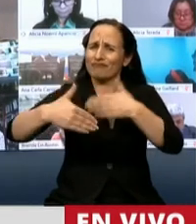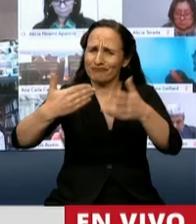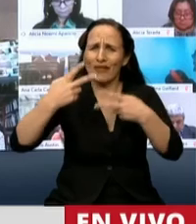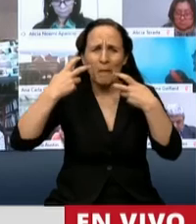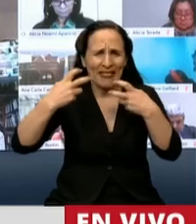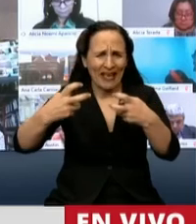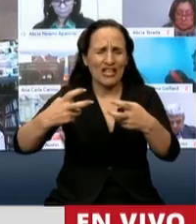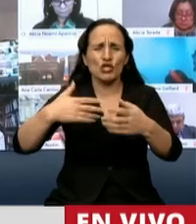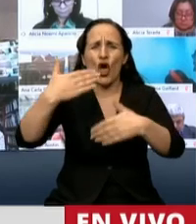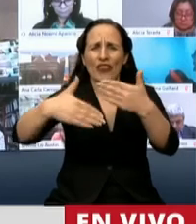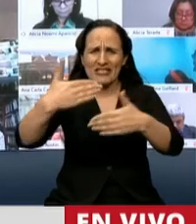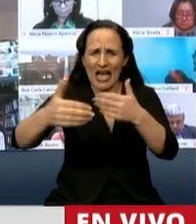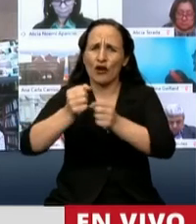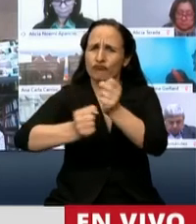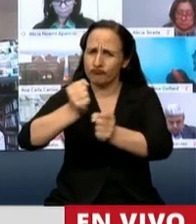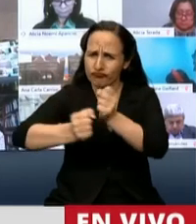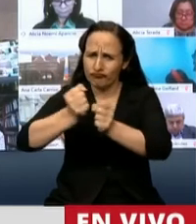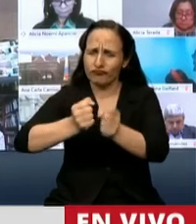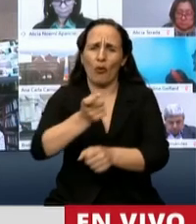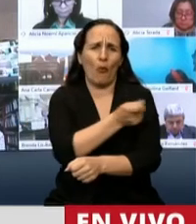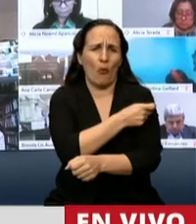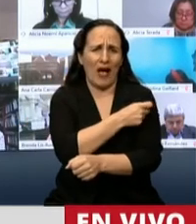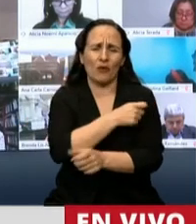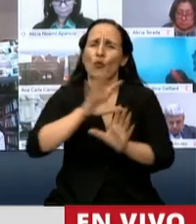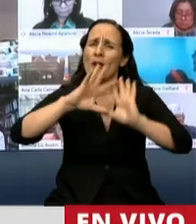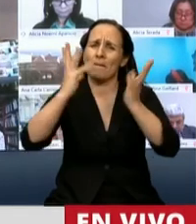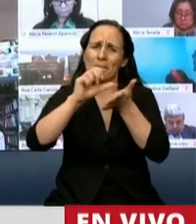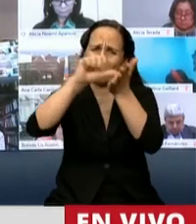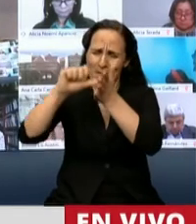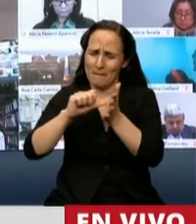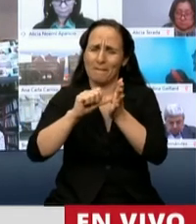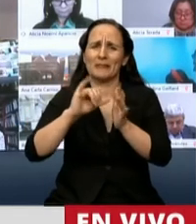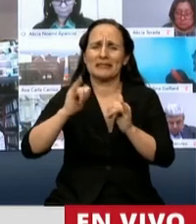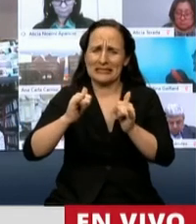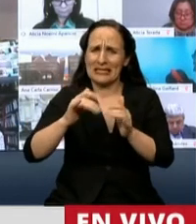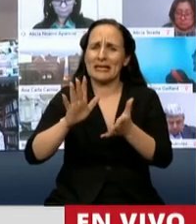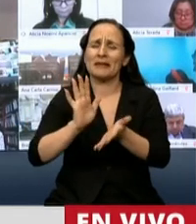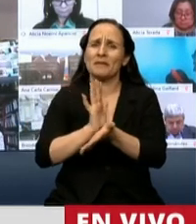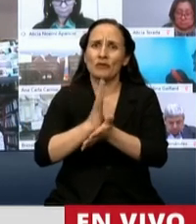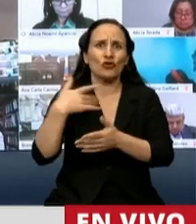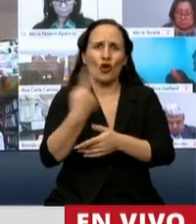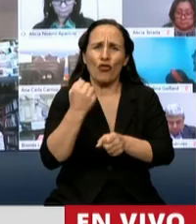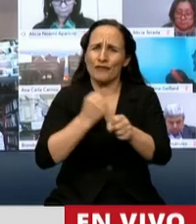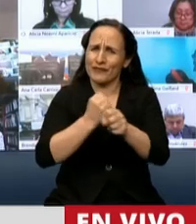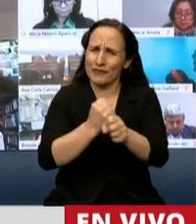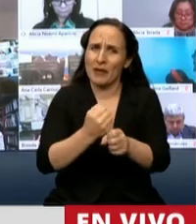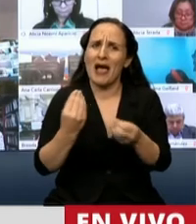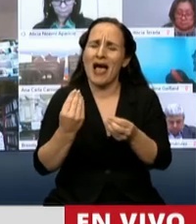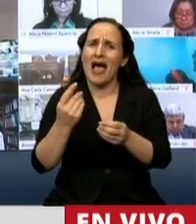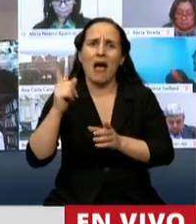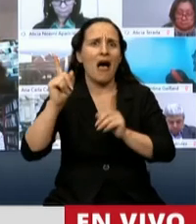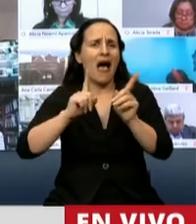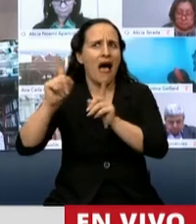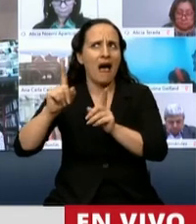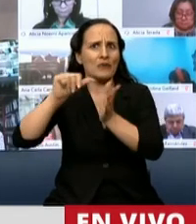de desarrollo, de producción de vacuna a nivel del mundo que se ha convertido en una carrera donde las grandes